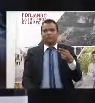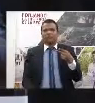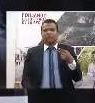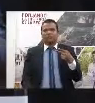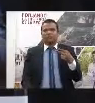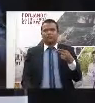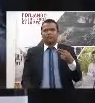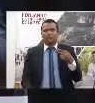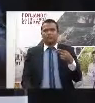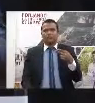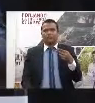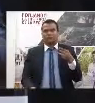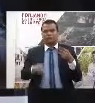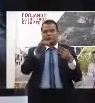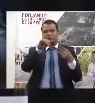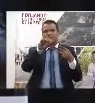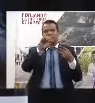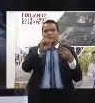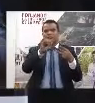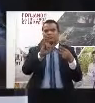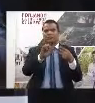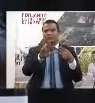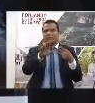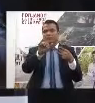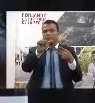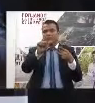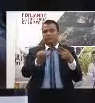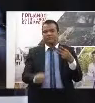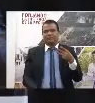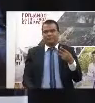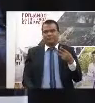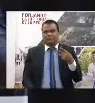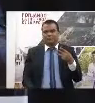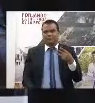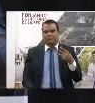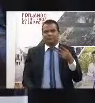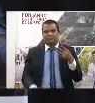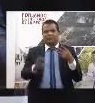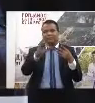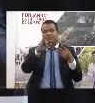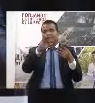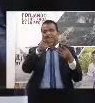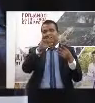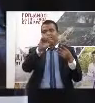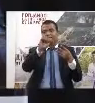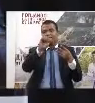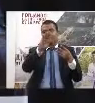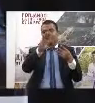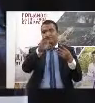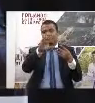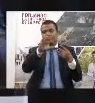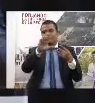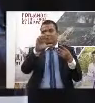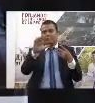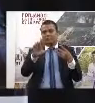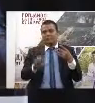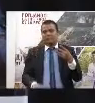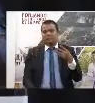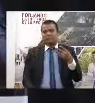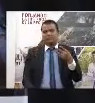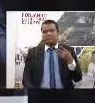Rivas, Mayra Lorena Riascos Rodríguez, Isabel Cristina Ruiz